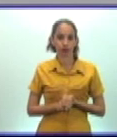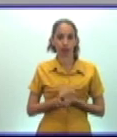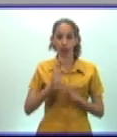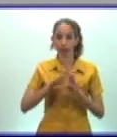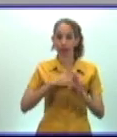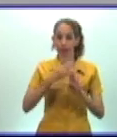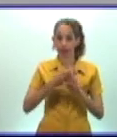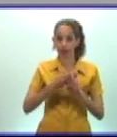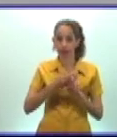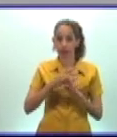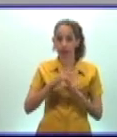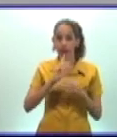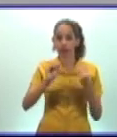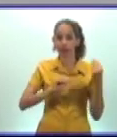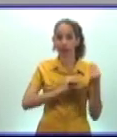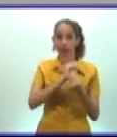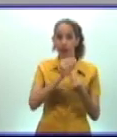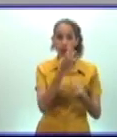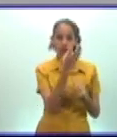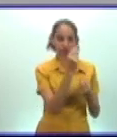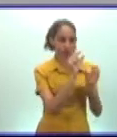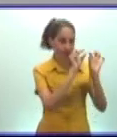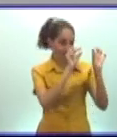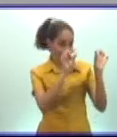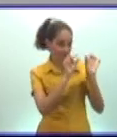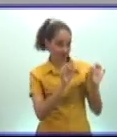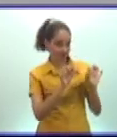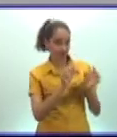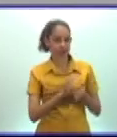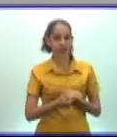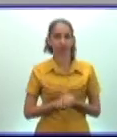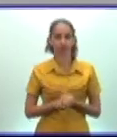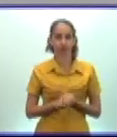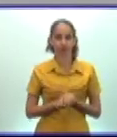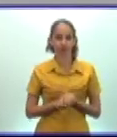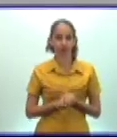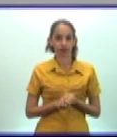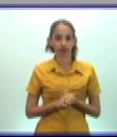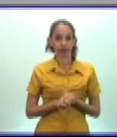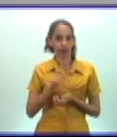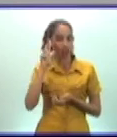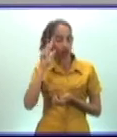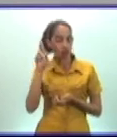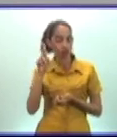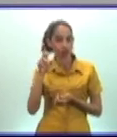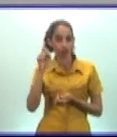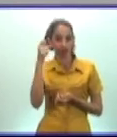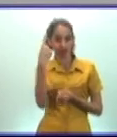sustituimos en la expresión numérica, respetamos el orden operacional